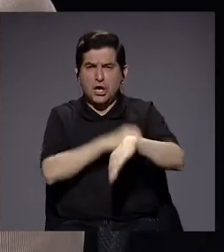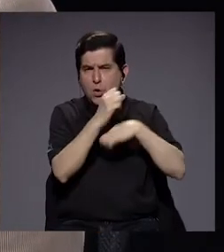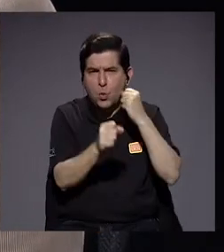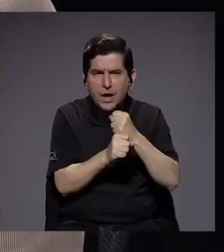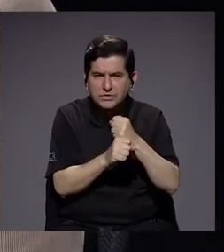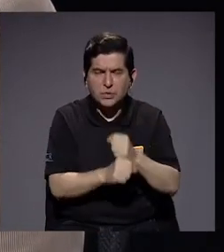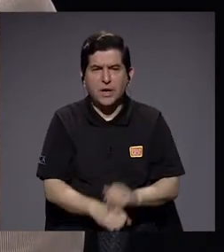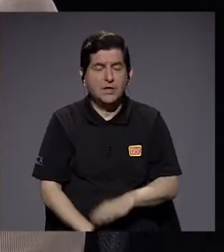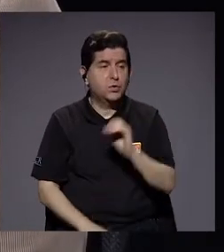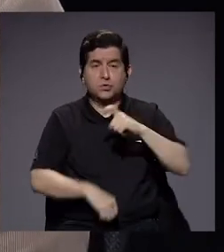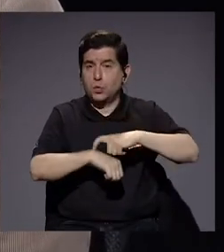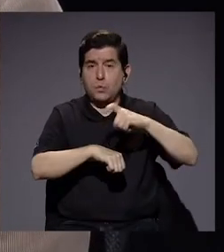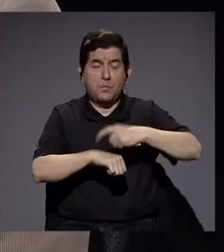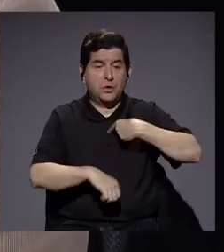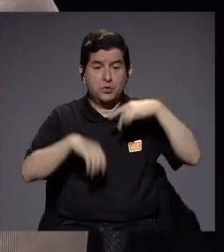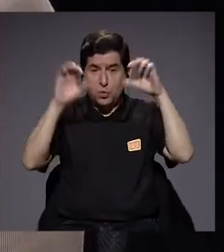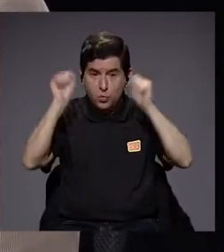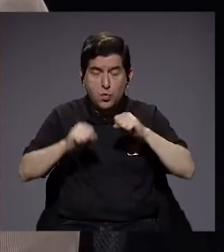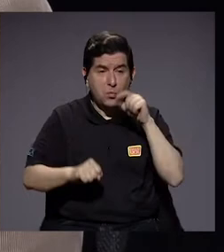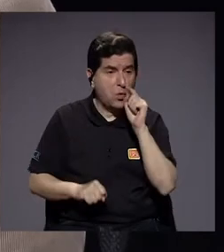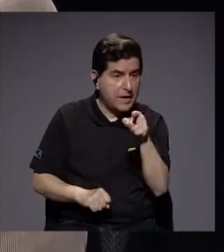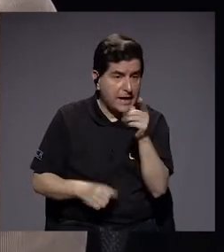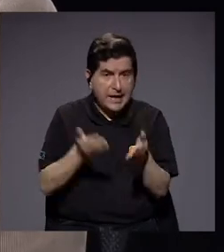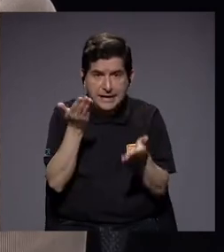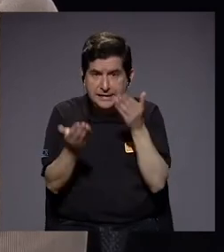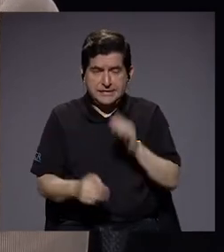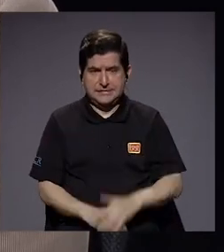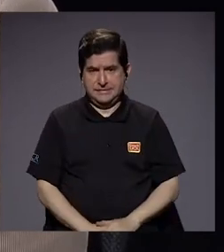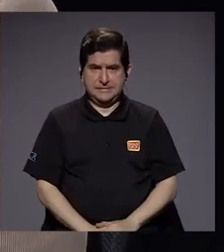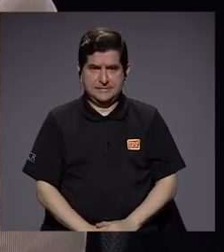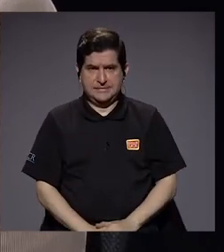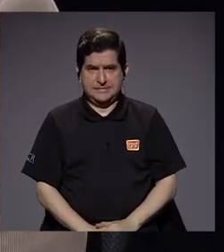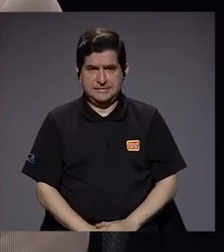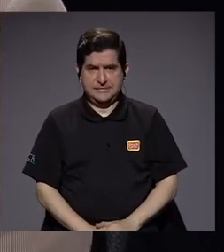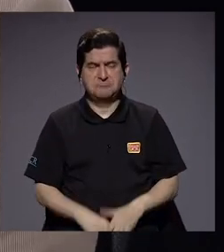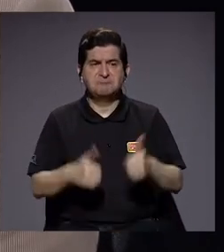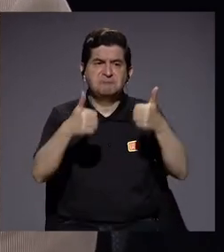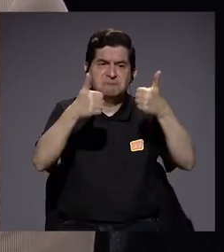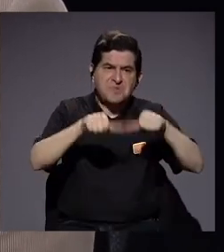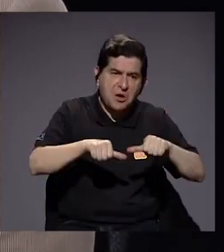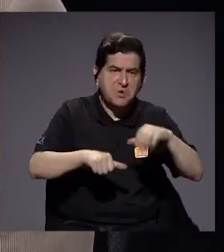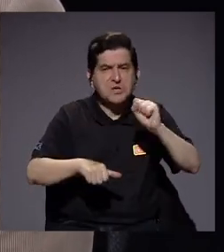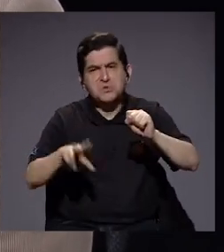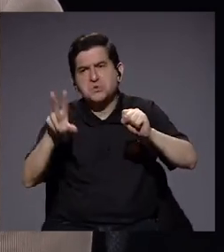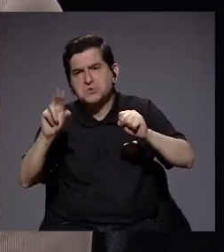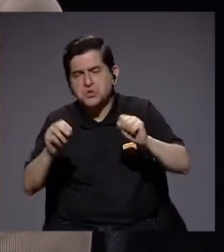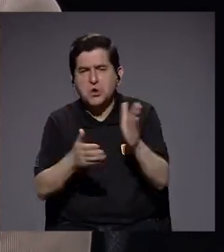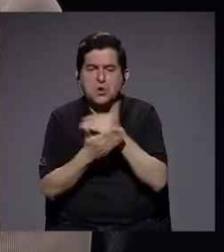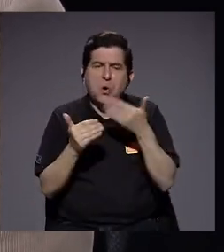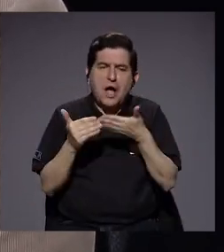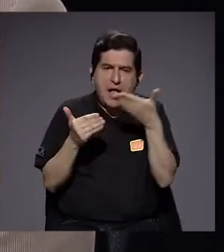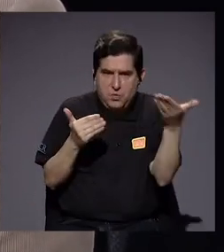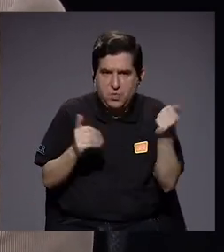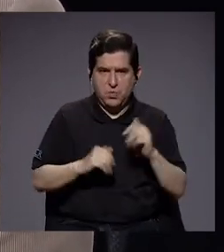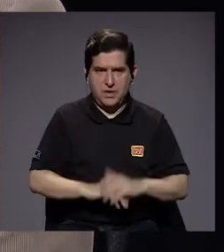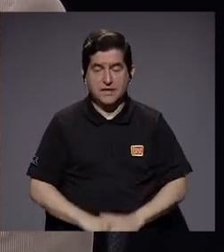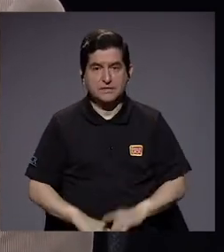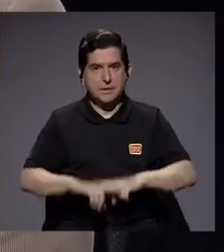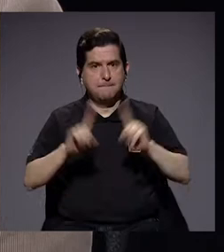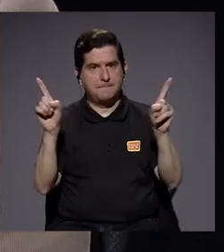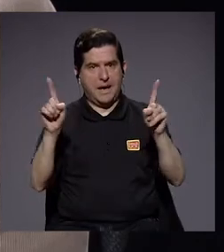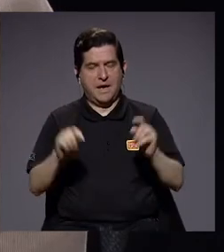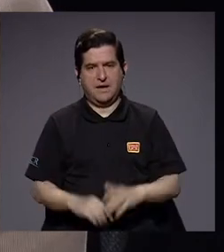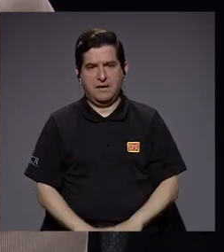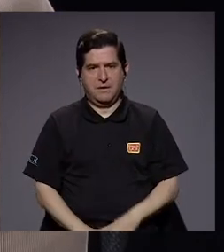digamos, de acuerdo o no de acuerdo pues con algunas cosas, ¿verdad? Uh-huh. Pero como decimos coloquialmente, son cosas con las que uno puede vivir.